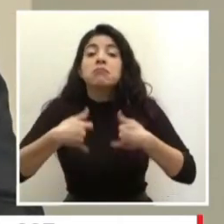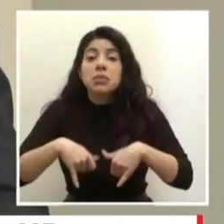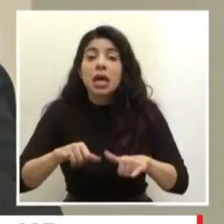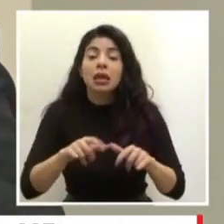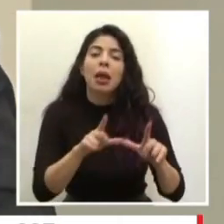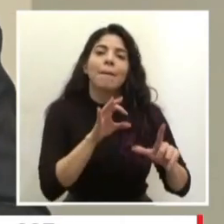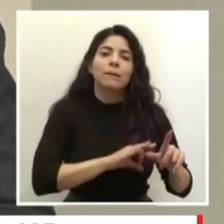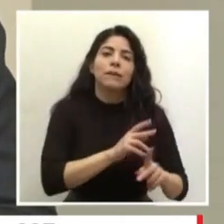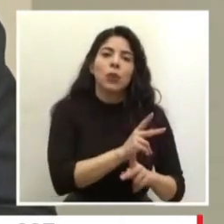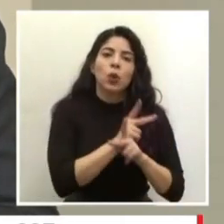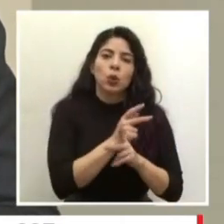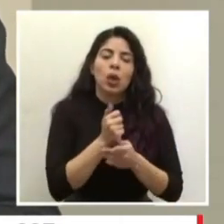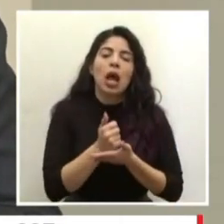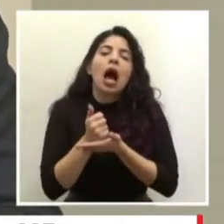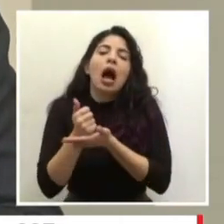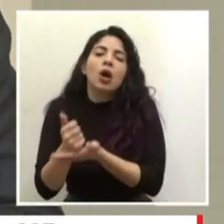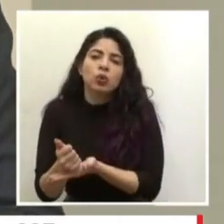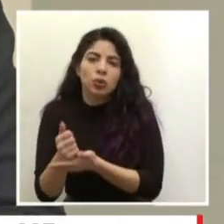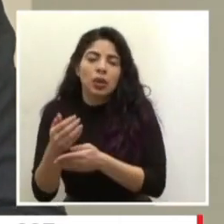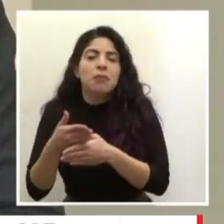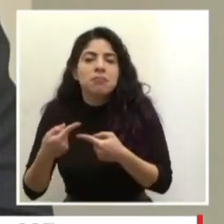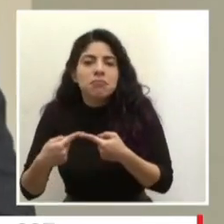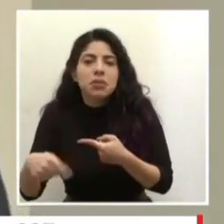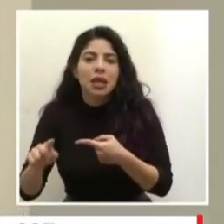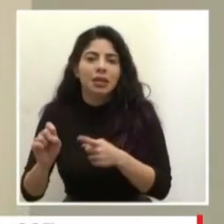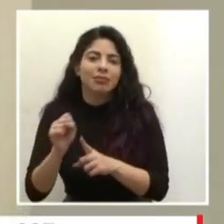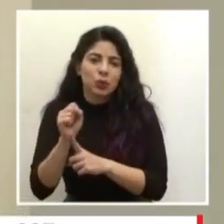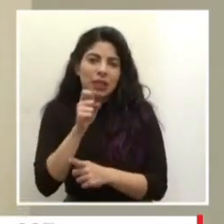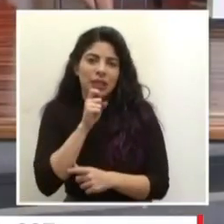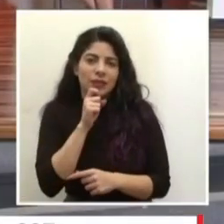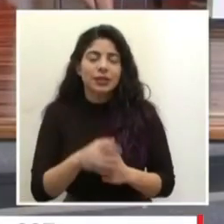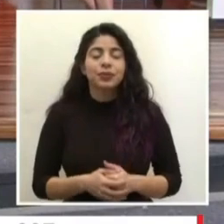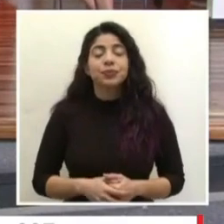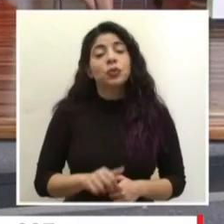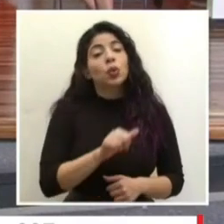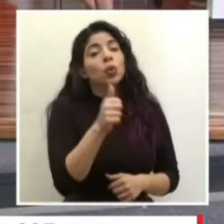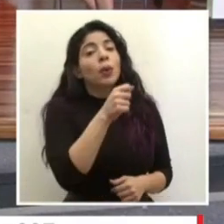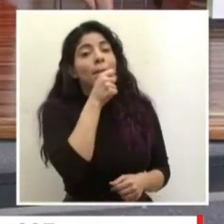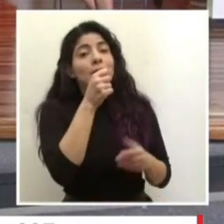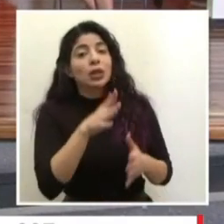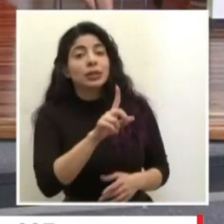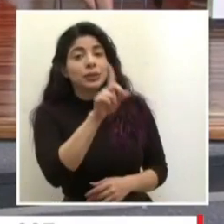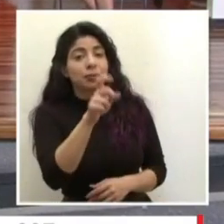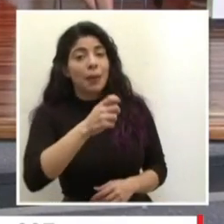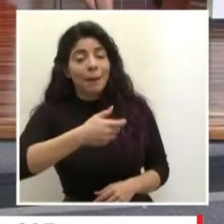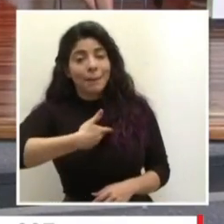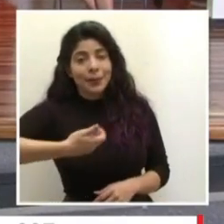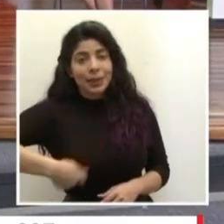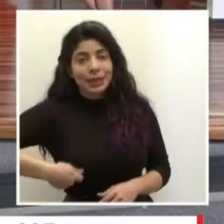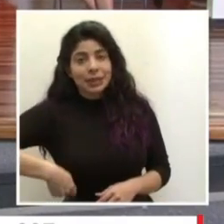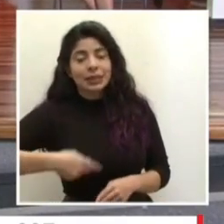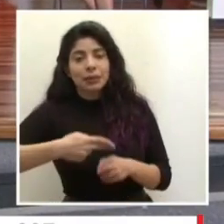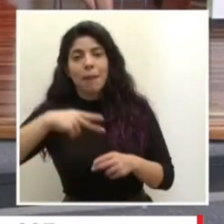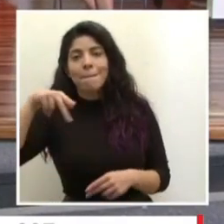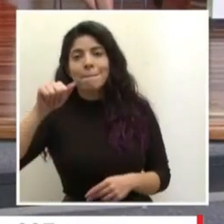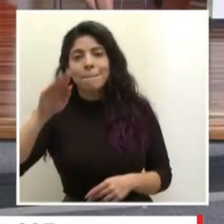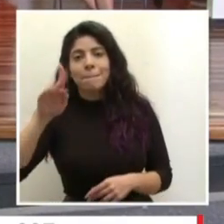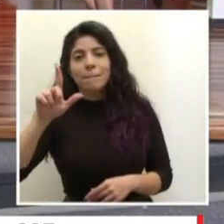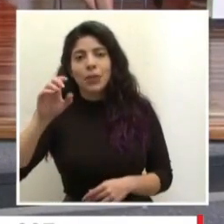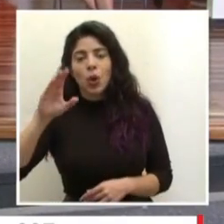para aliviar un momento tan difícil. El siguiente colega en consultarle al presidente de la República es Pablo Campos